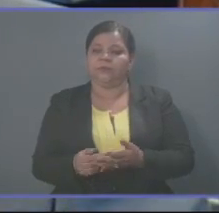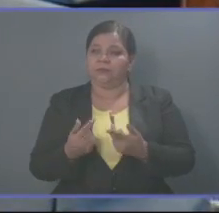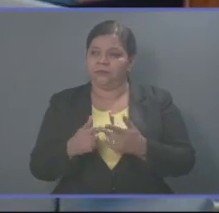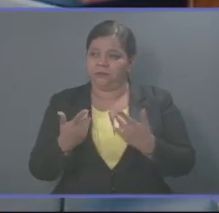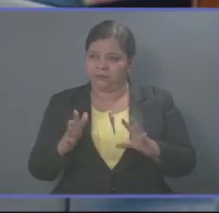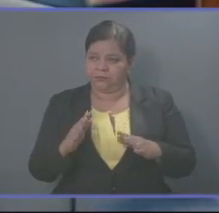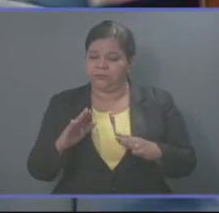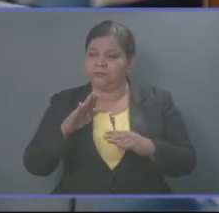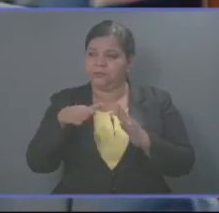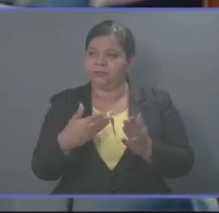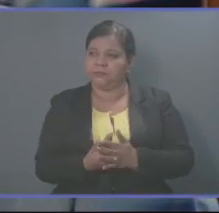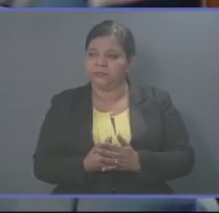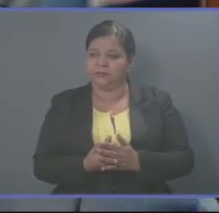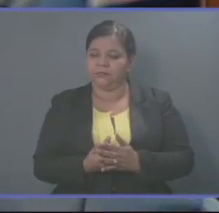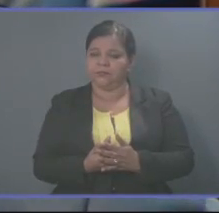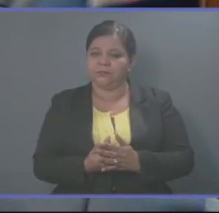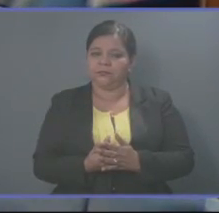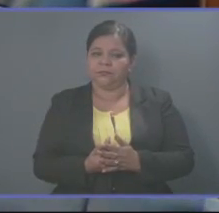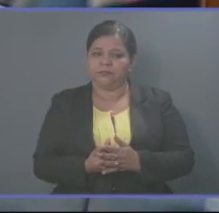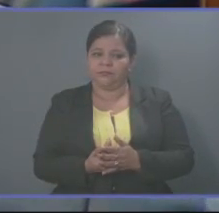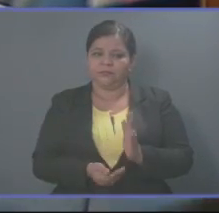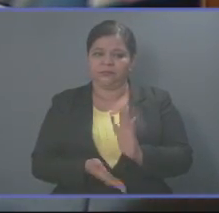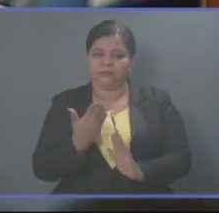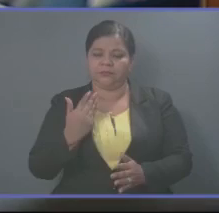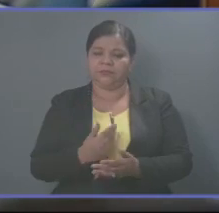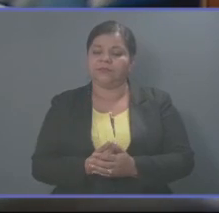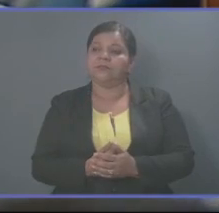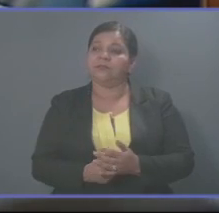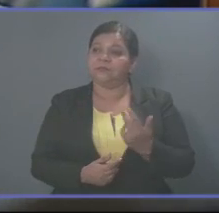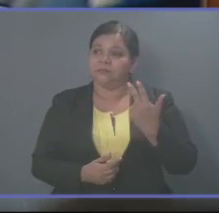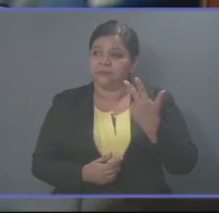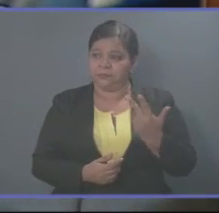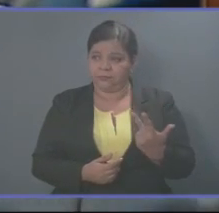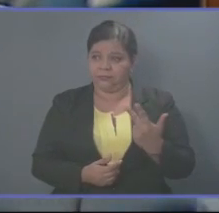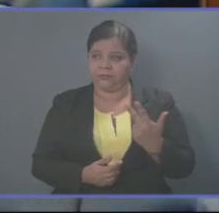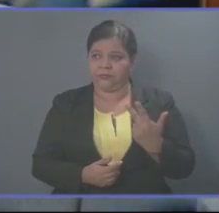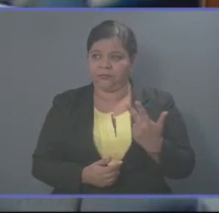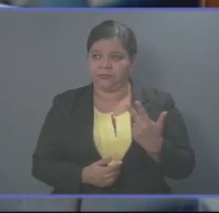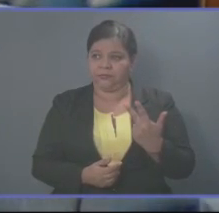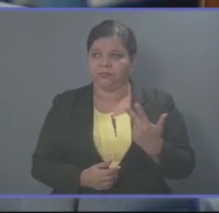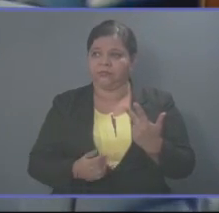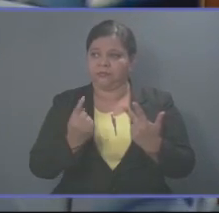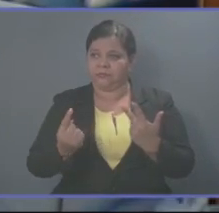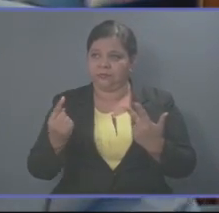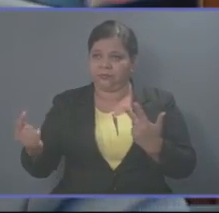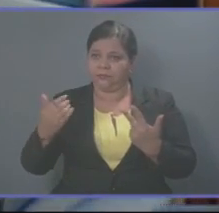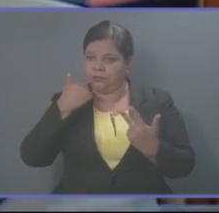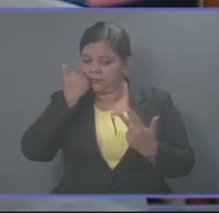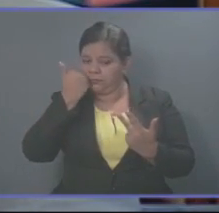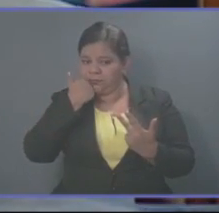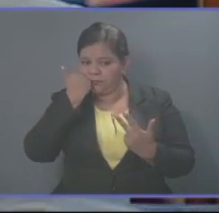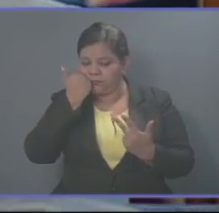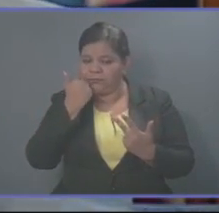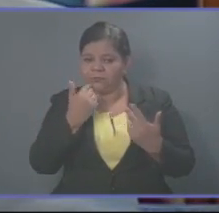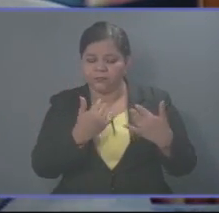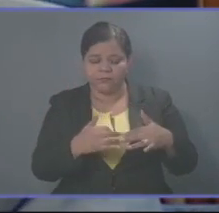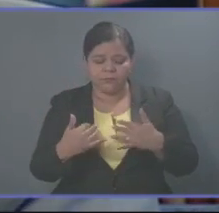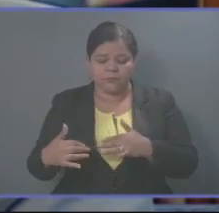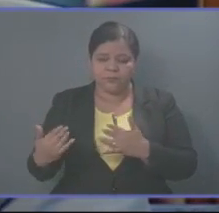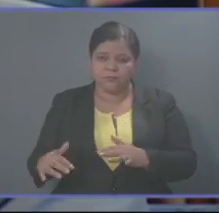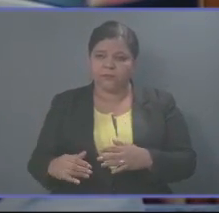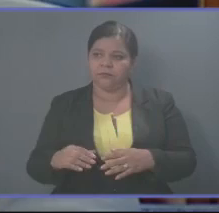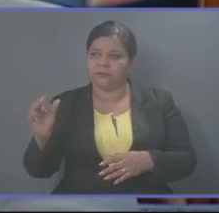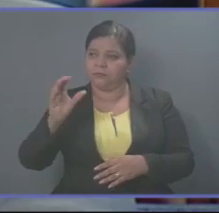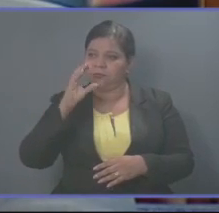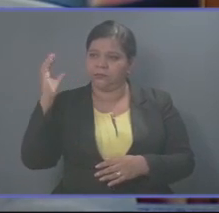la nacionalización de estos tres jugadores colombianos, de estos